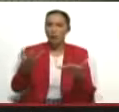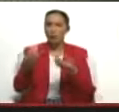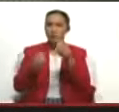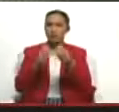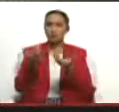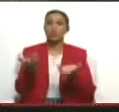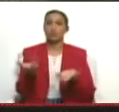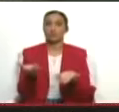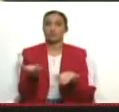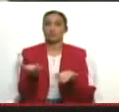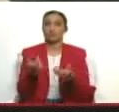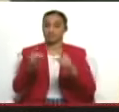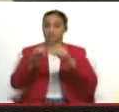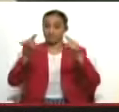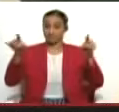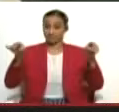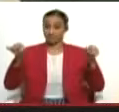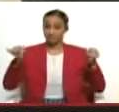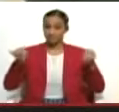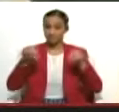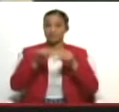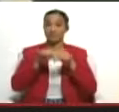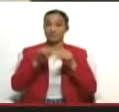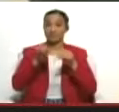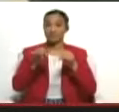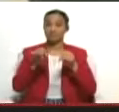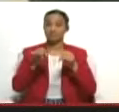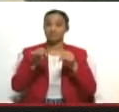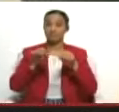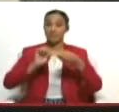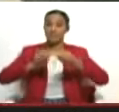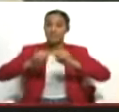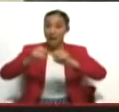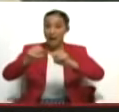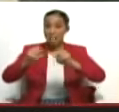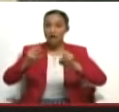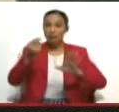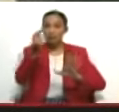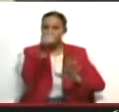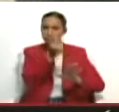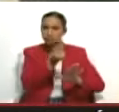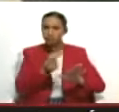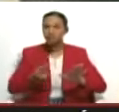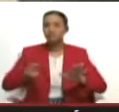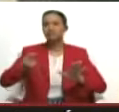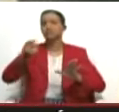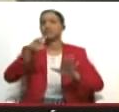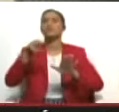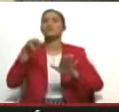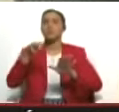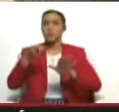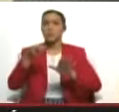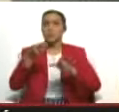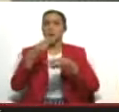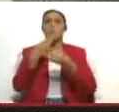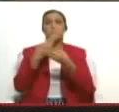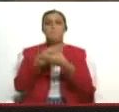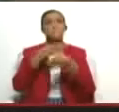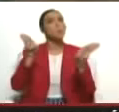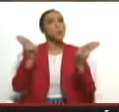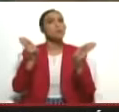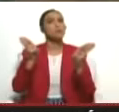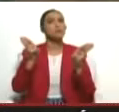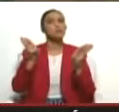cartográficos y las y las gacetas se crean que crean la zona de seguridad son de acceso público su